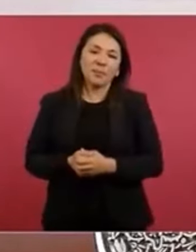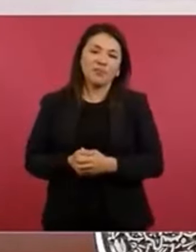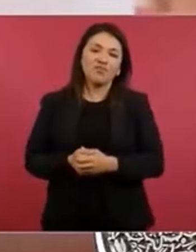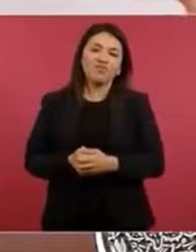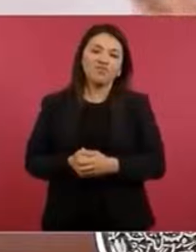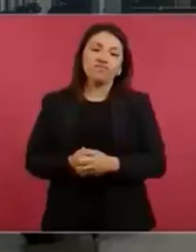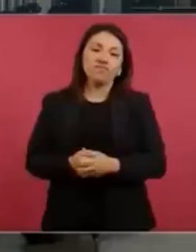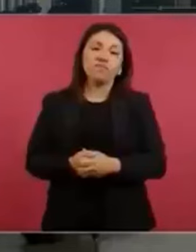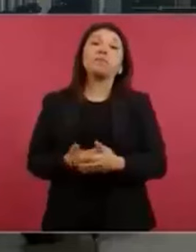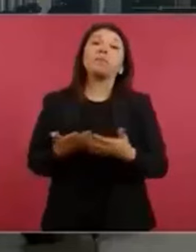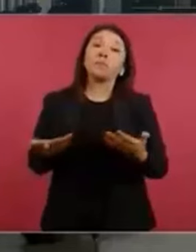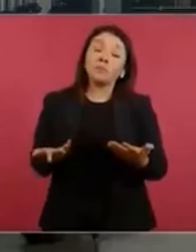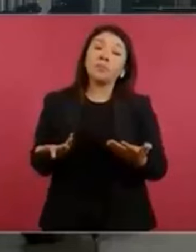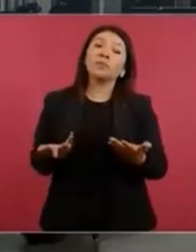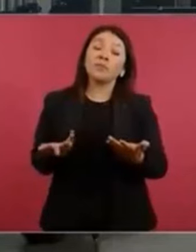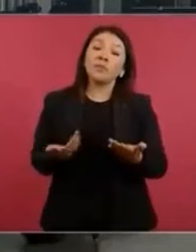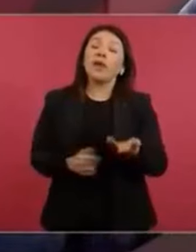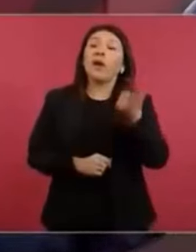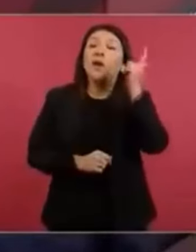Y deseo